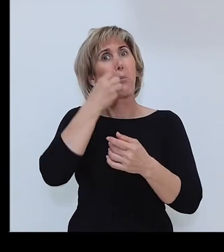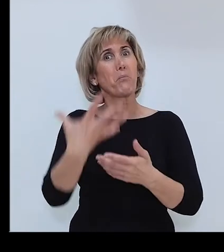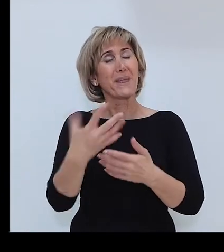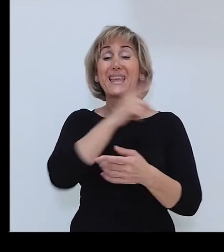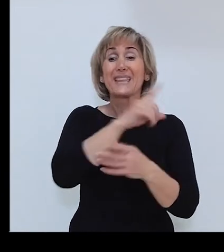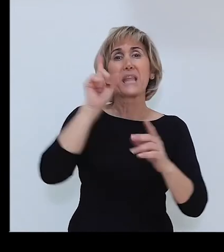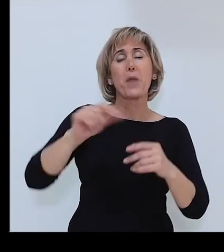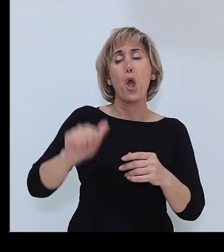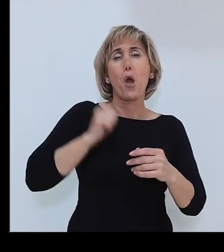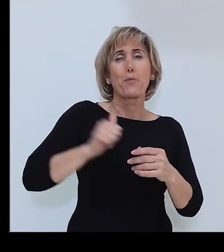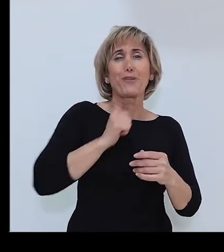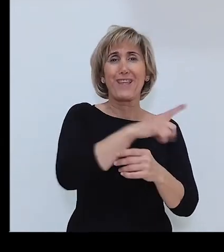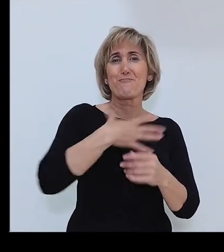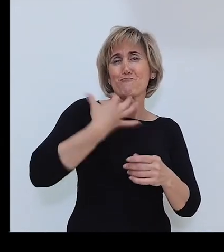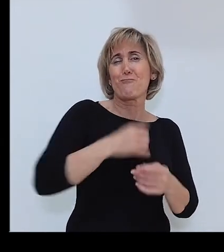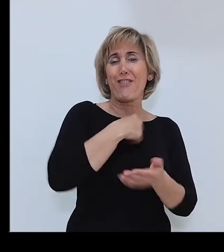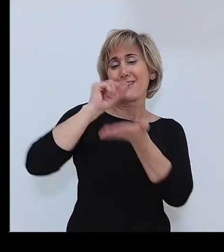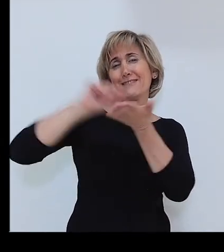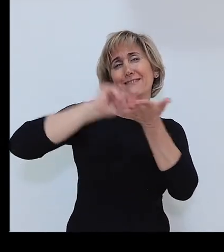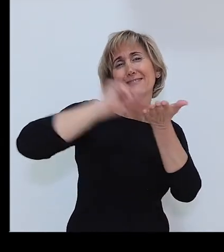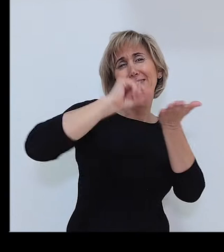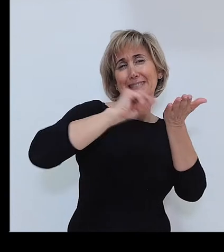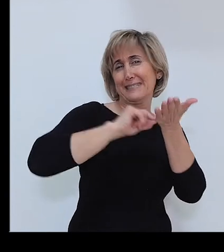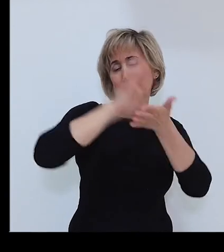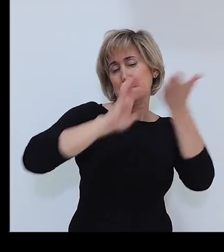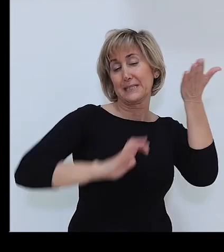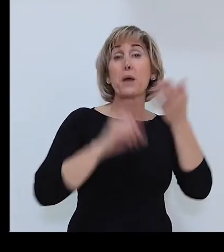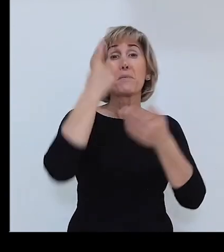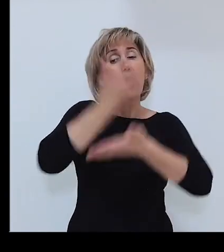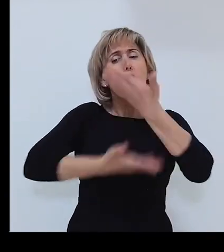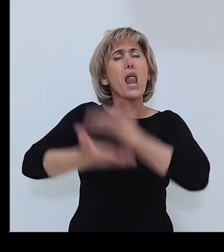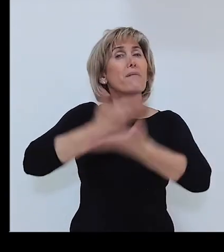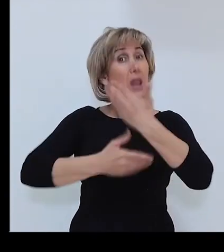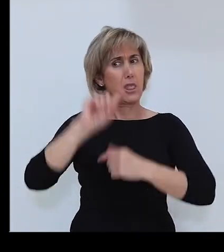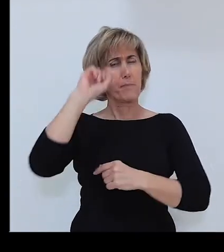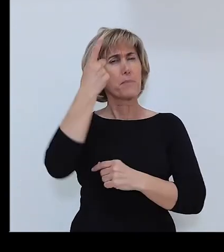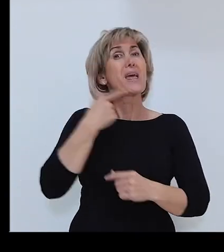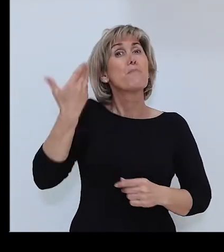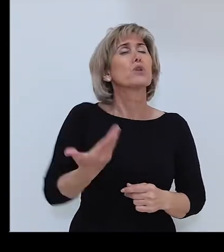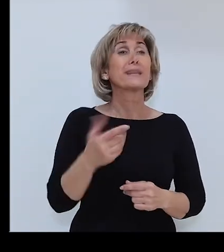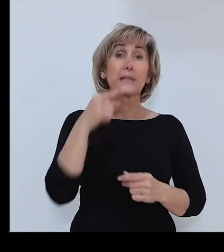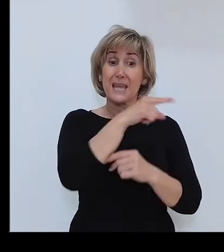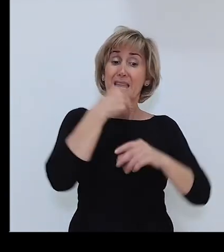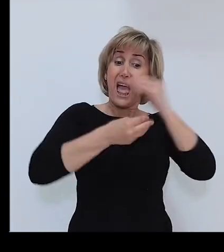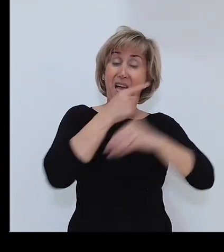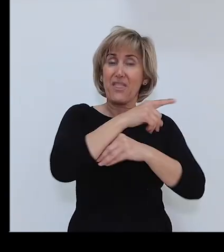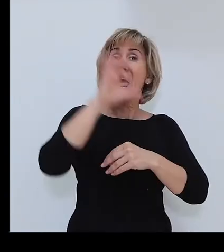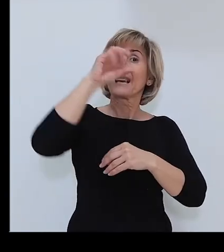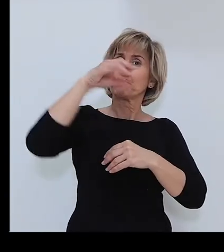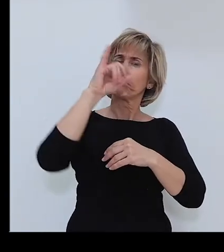para escribir. Le ofrecen su primera colaboración importante, que es poner la obra de Adam